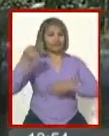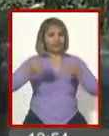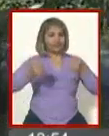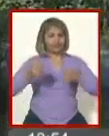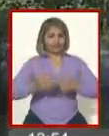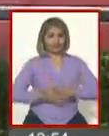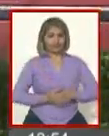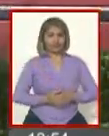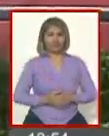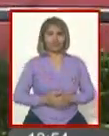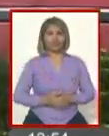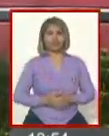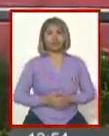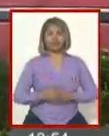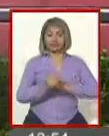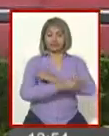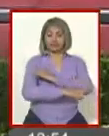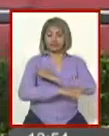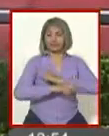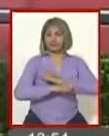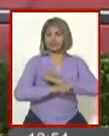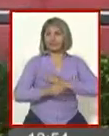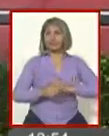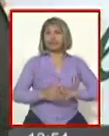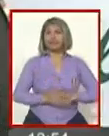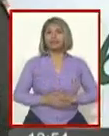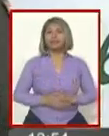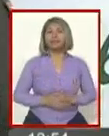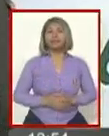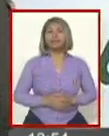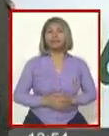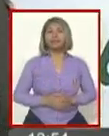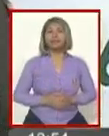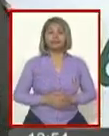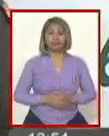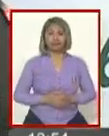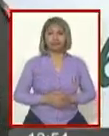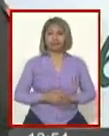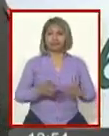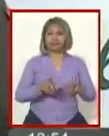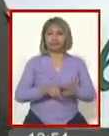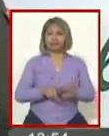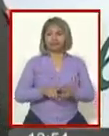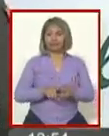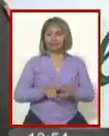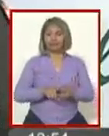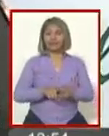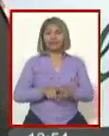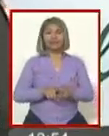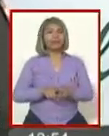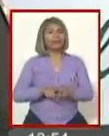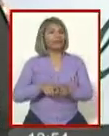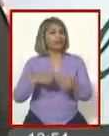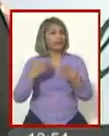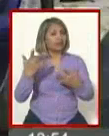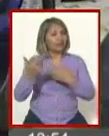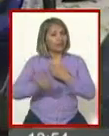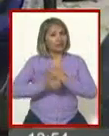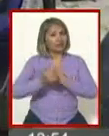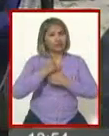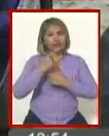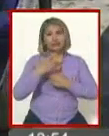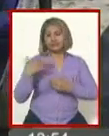vehículo. Porque a veces lo roban y lo dejan en un lugar tratando de sorprender y la gente acepta y entra y cae en esa